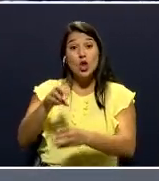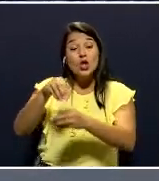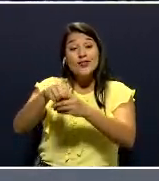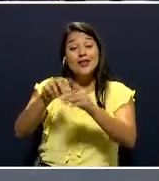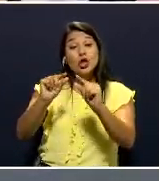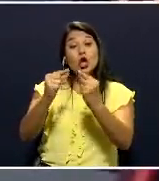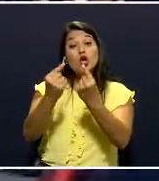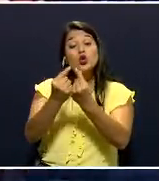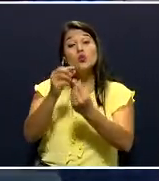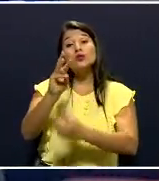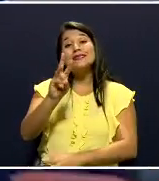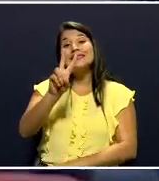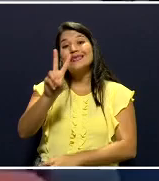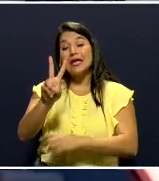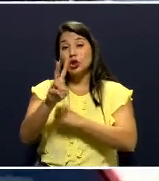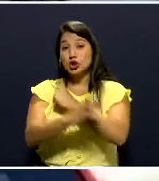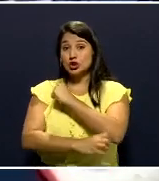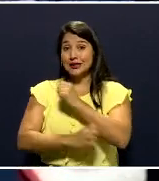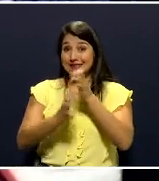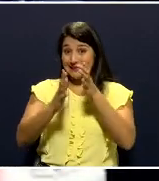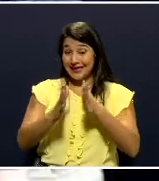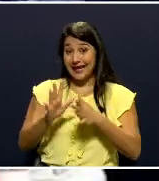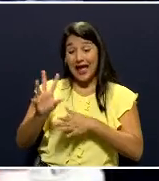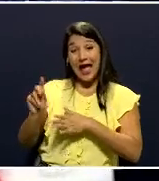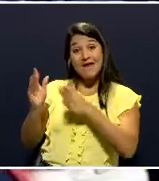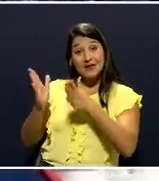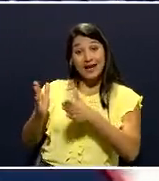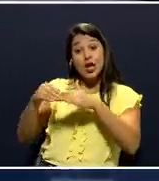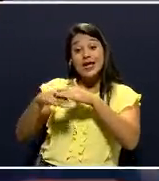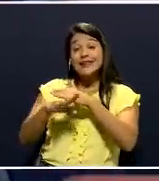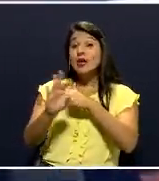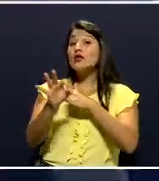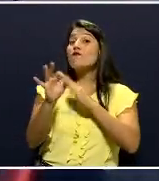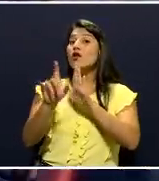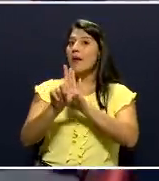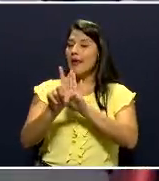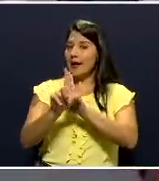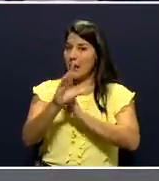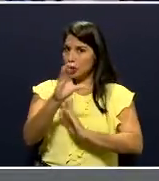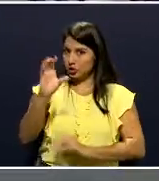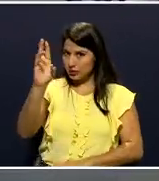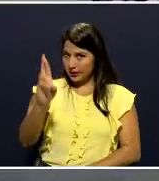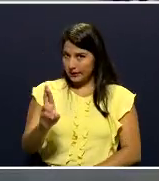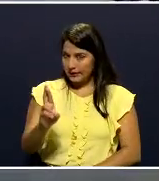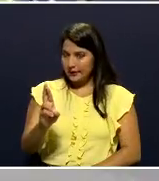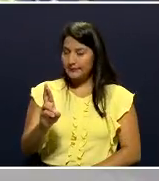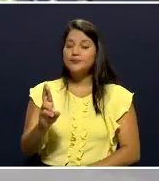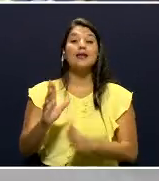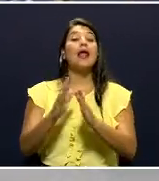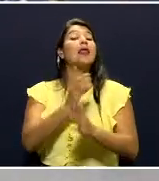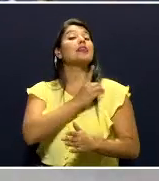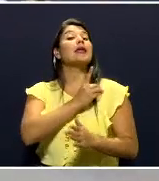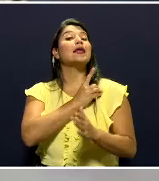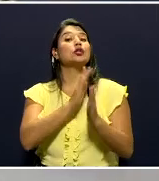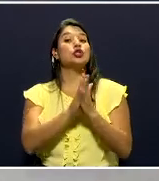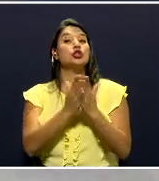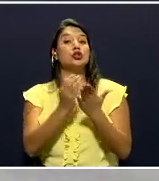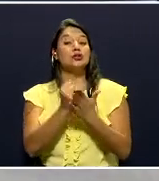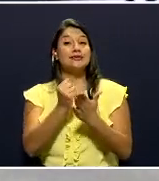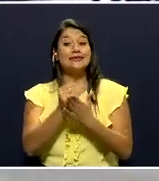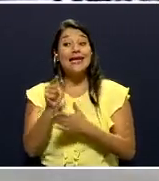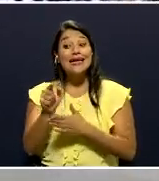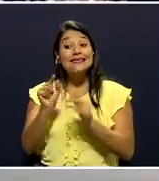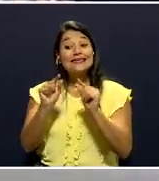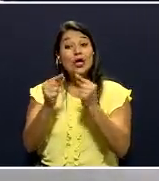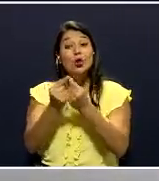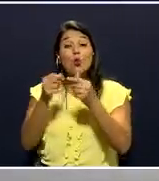migrantes extracontinentales que ingresaron de manera legal al país. La Dirección de Migración confirmó que este grupo ingresó